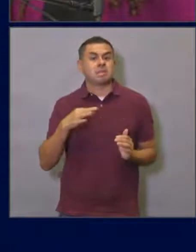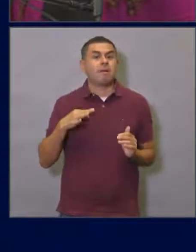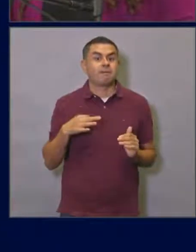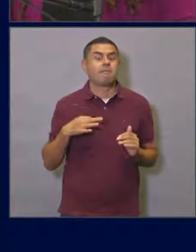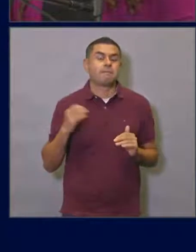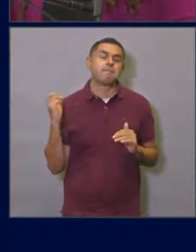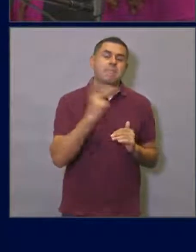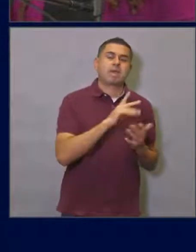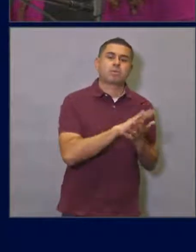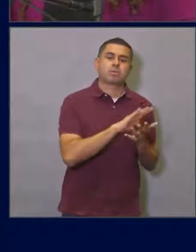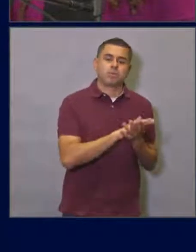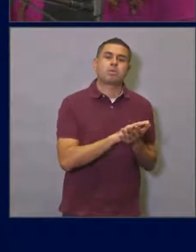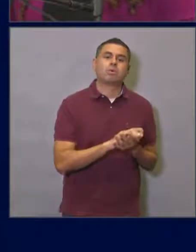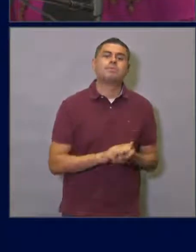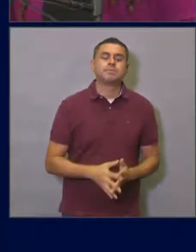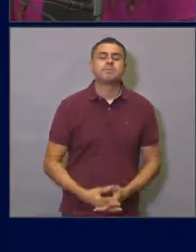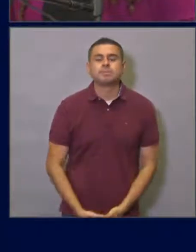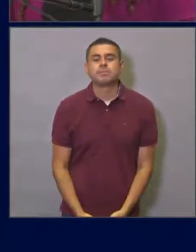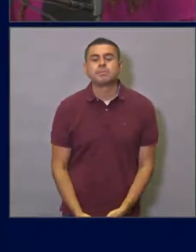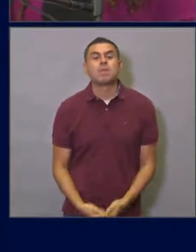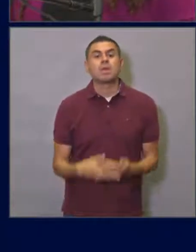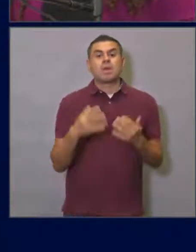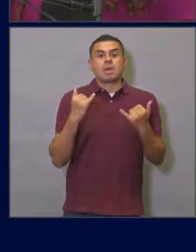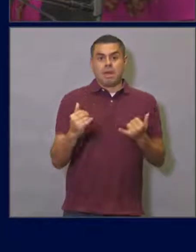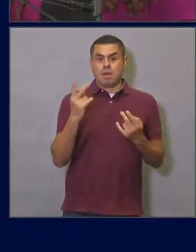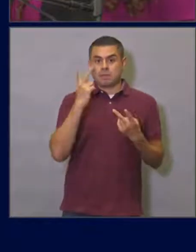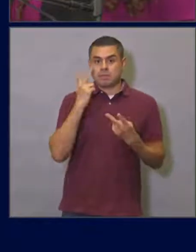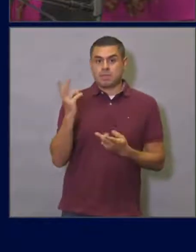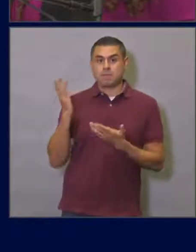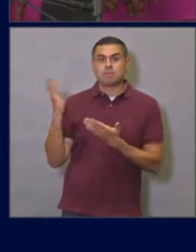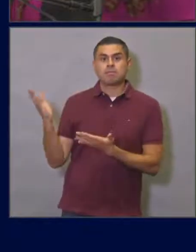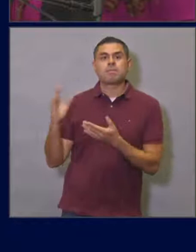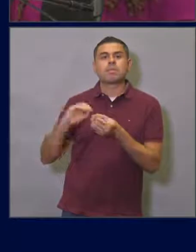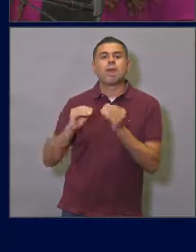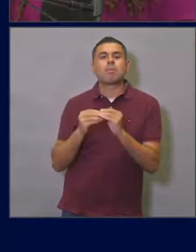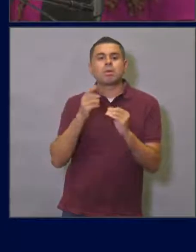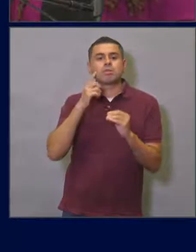Ahora nos gustaría ver los indicadores de recuperación.